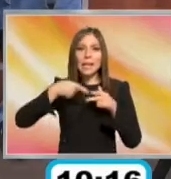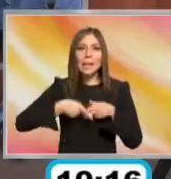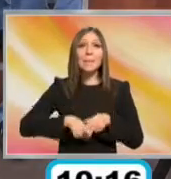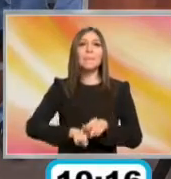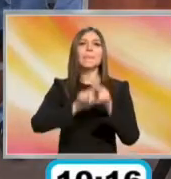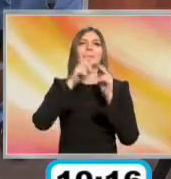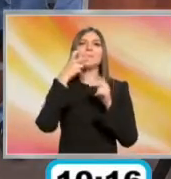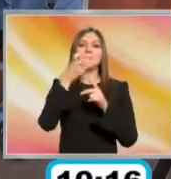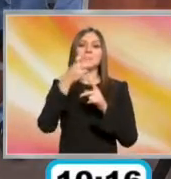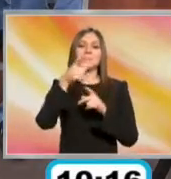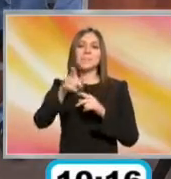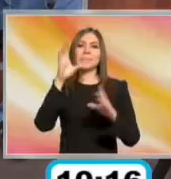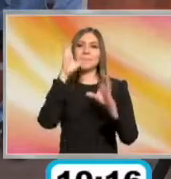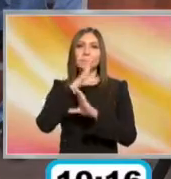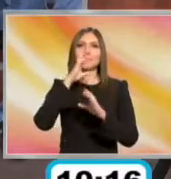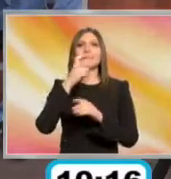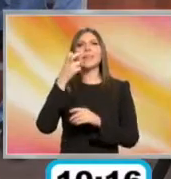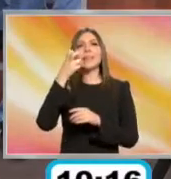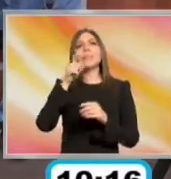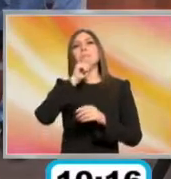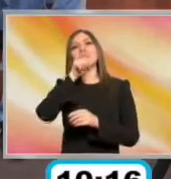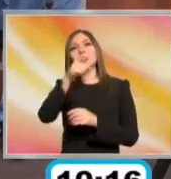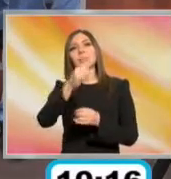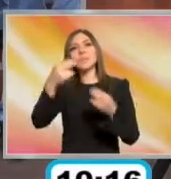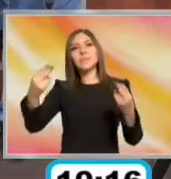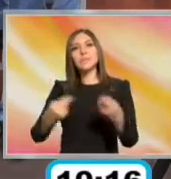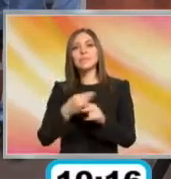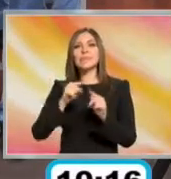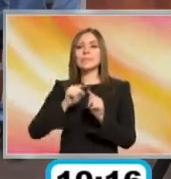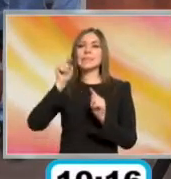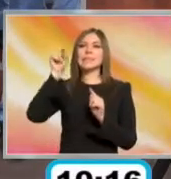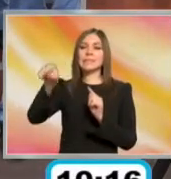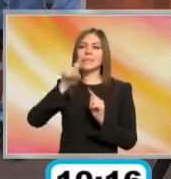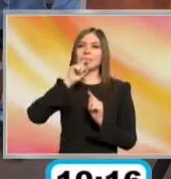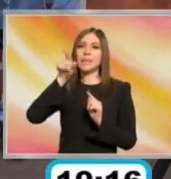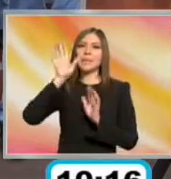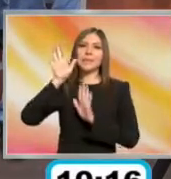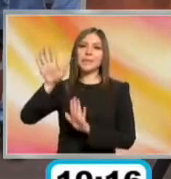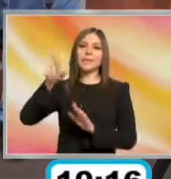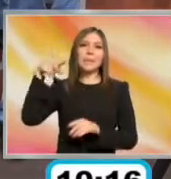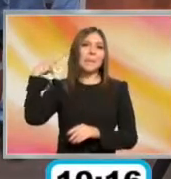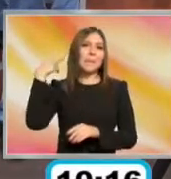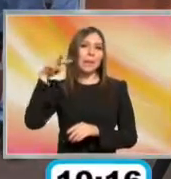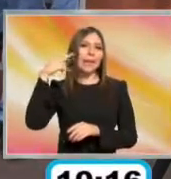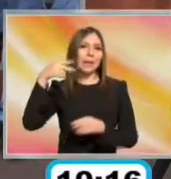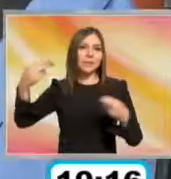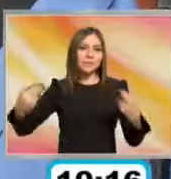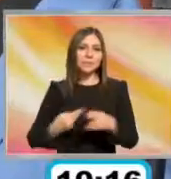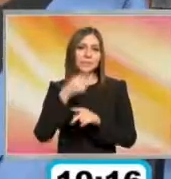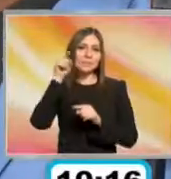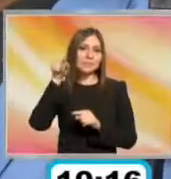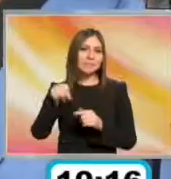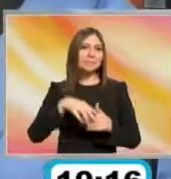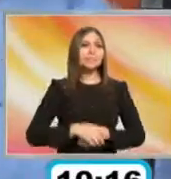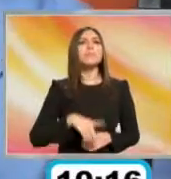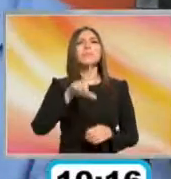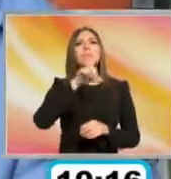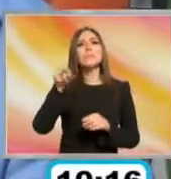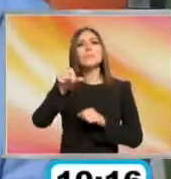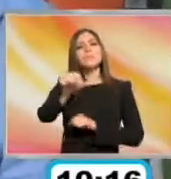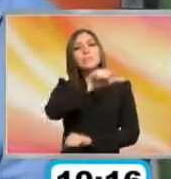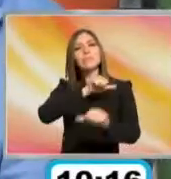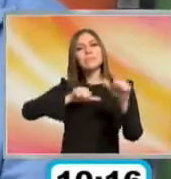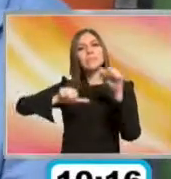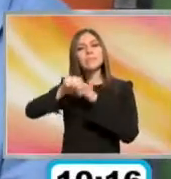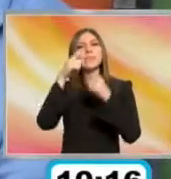también. Ahí naces también tú. Ahí dejé el ombligo. Ahí dejaste el ombligo. El ombligo, en ahí lo dejé. Veracruz. Oye, me contabas también que ustedes están alternando con grandes de la